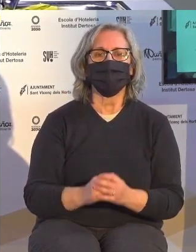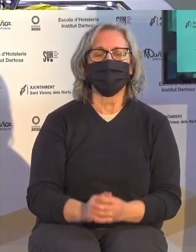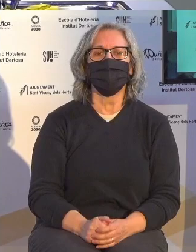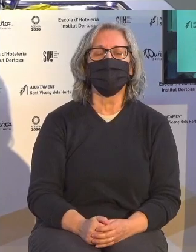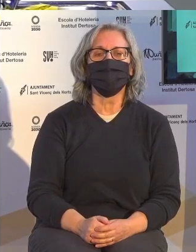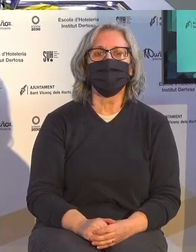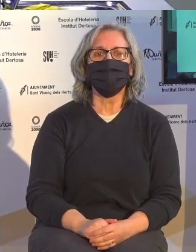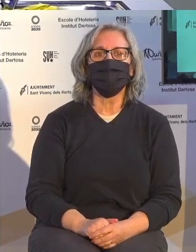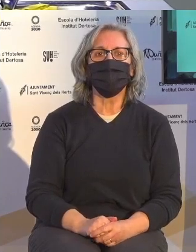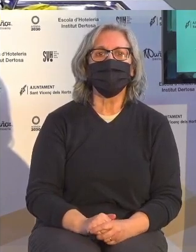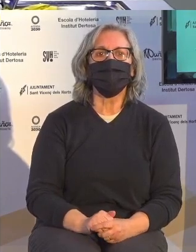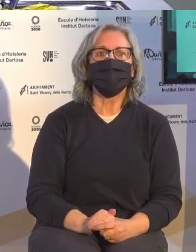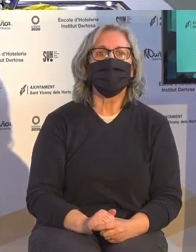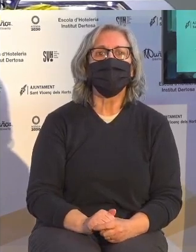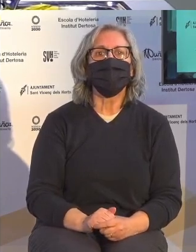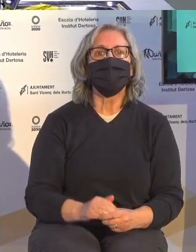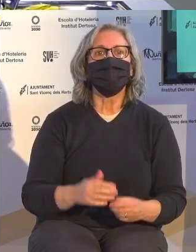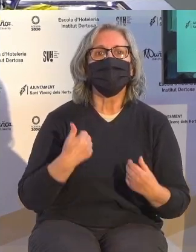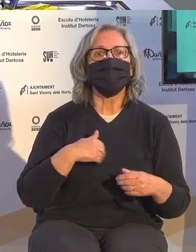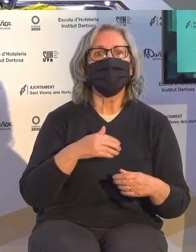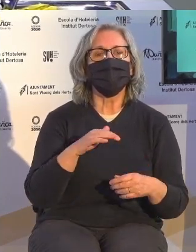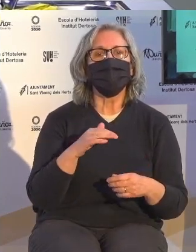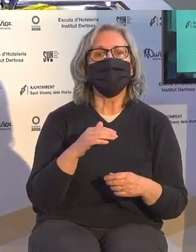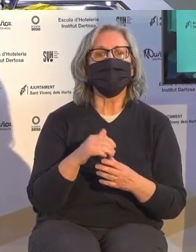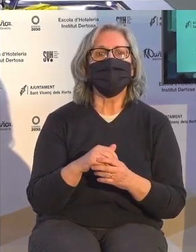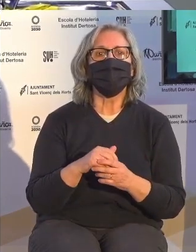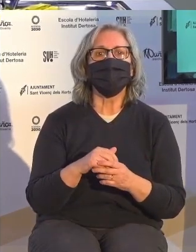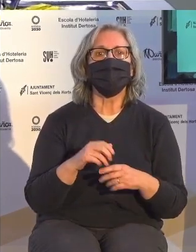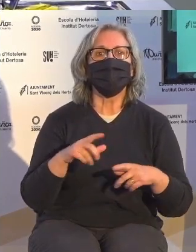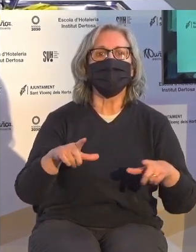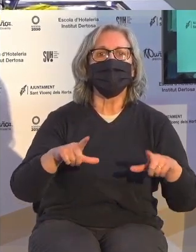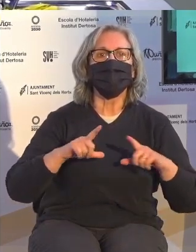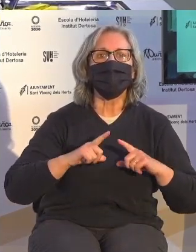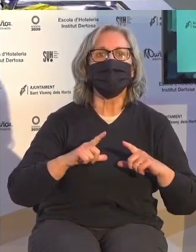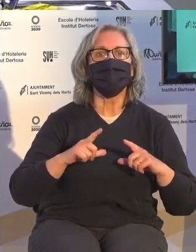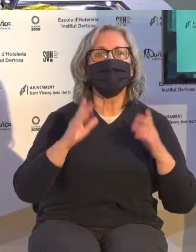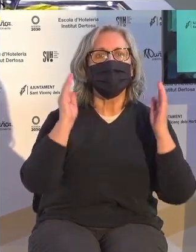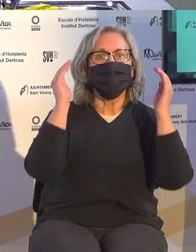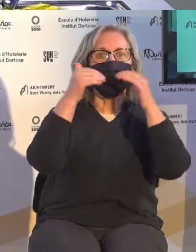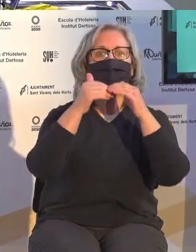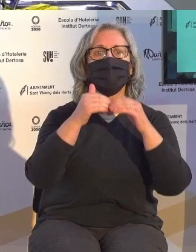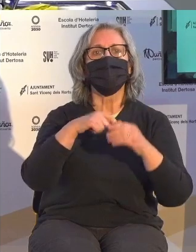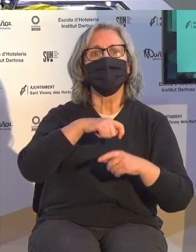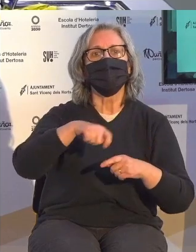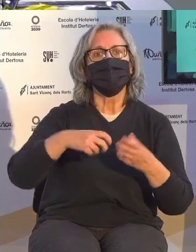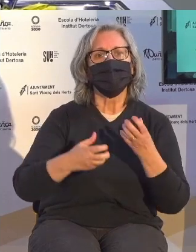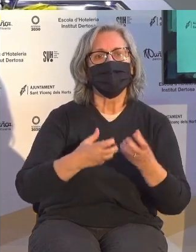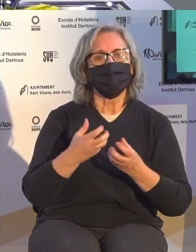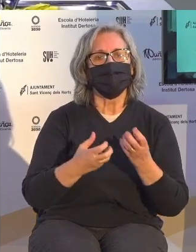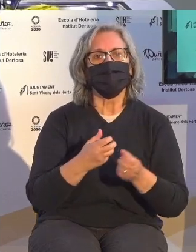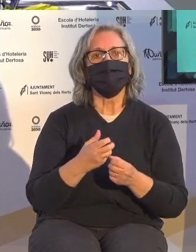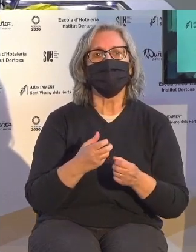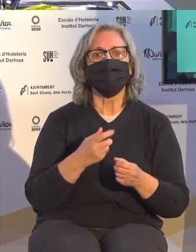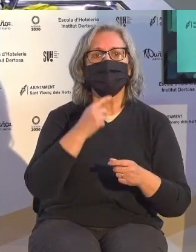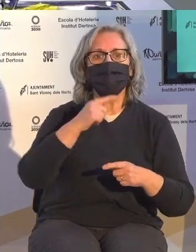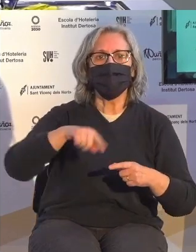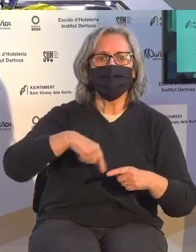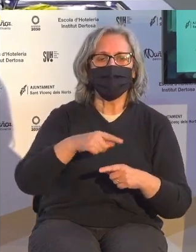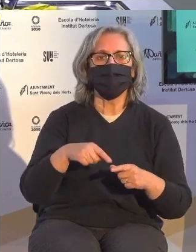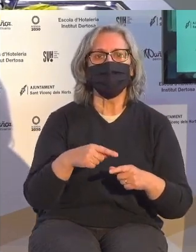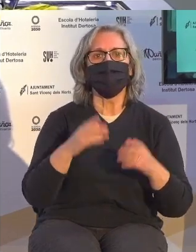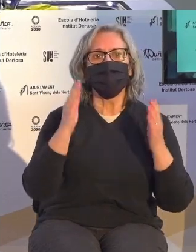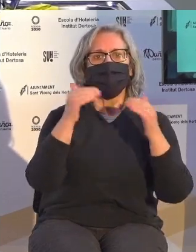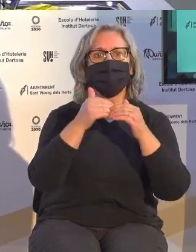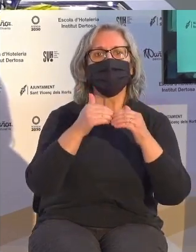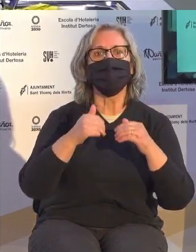un chef pastelero se es el aumento de la vida que hace no todos todos se pasa por un motivo no hay que ese es el tratamiento